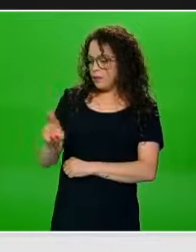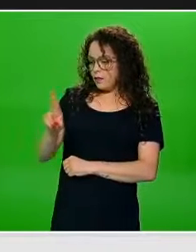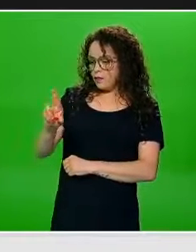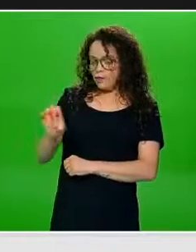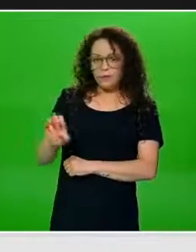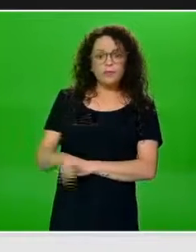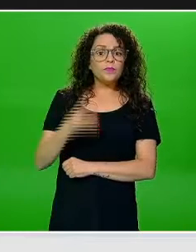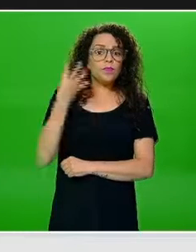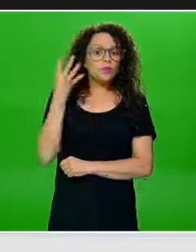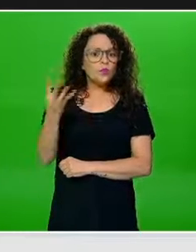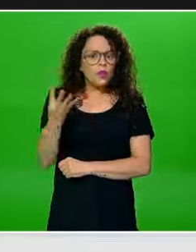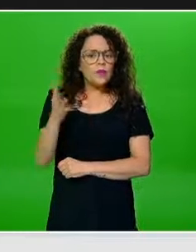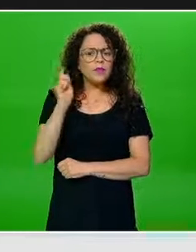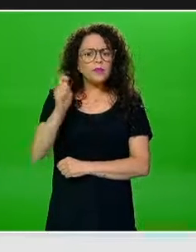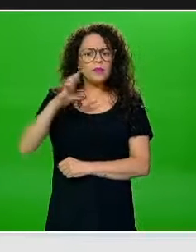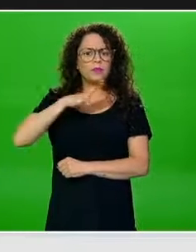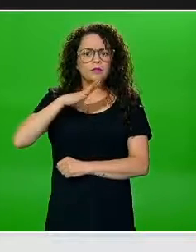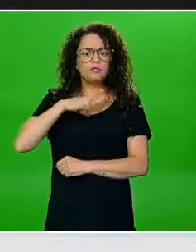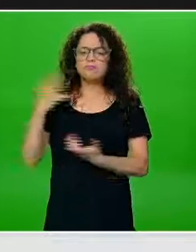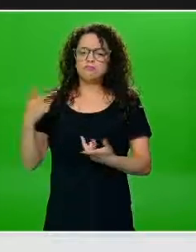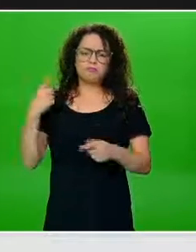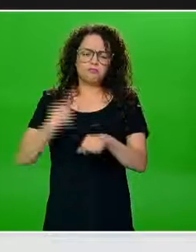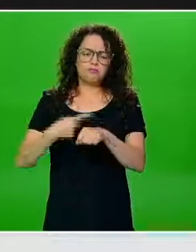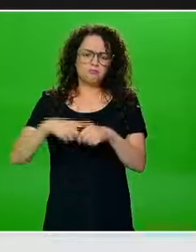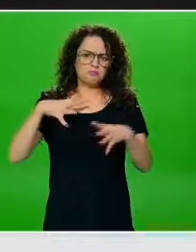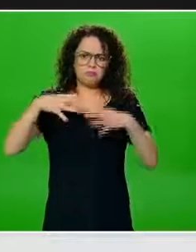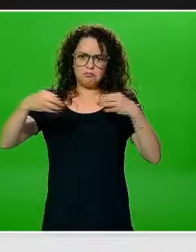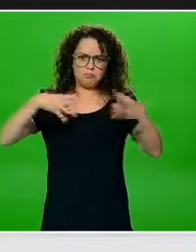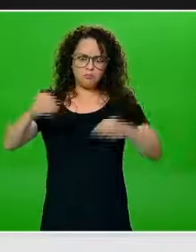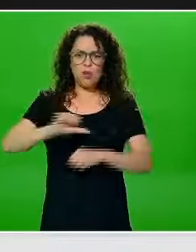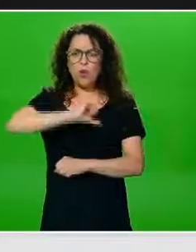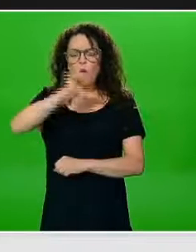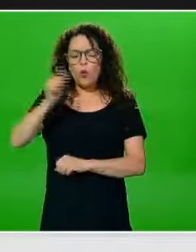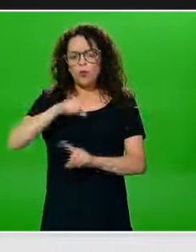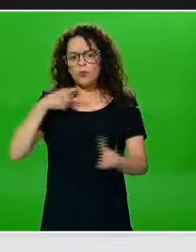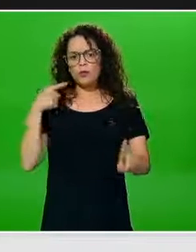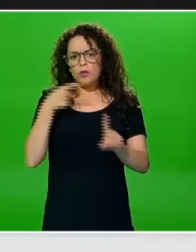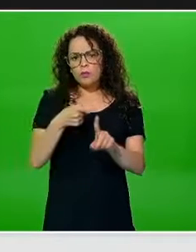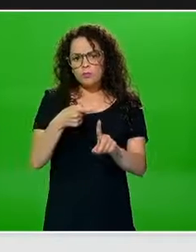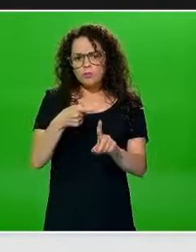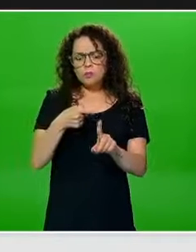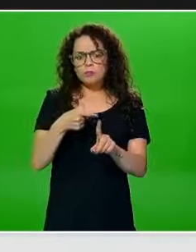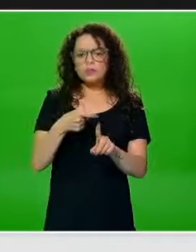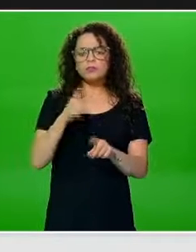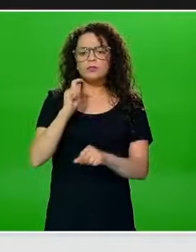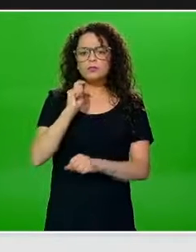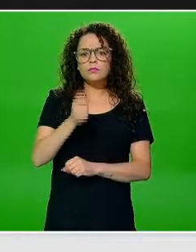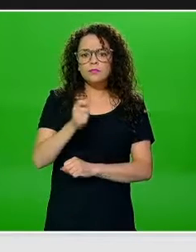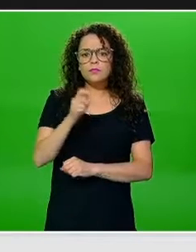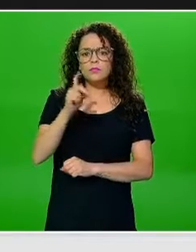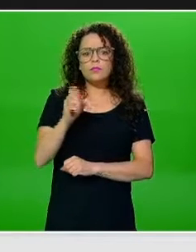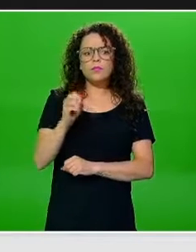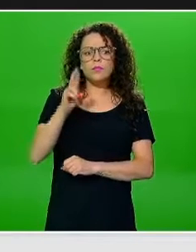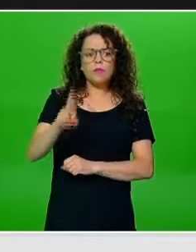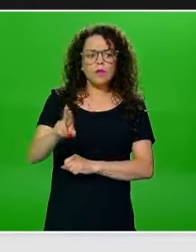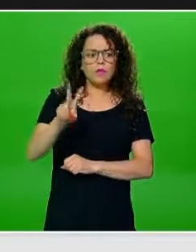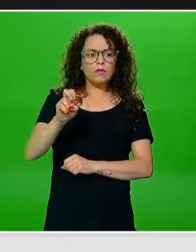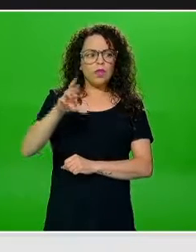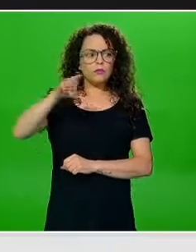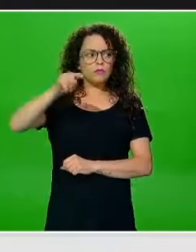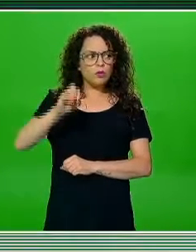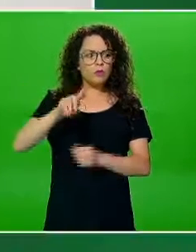4 está la de enfermedades transmisibles. Tenemos el componente de enfermedades transmitidas por vector.